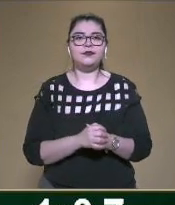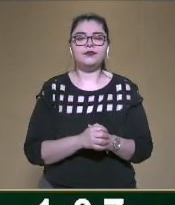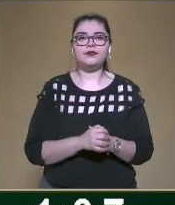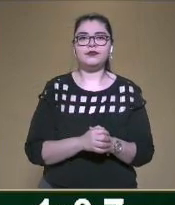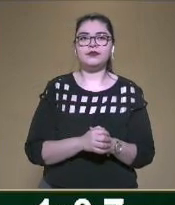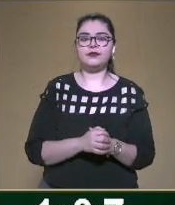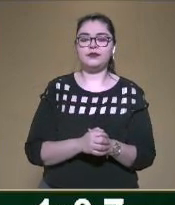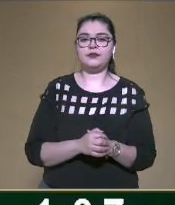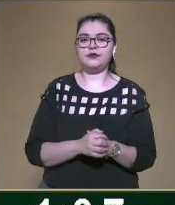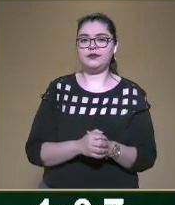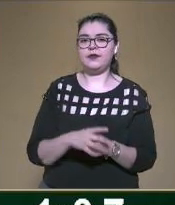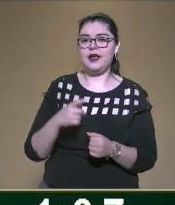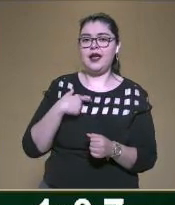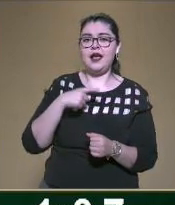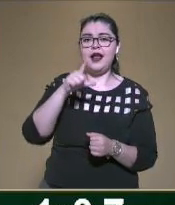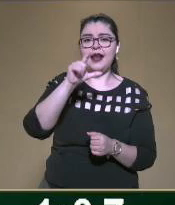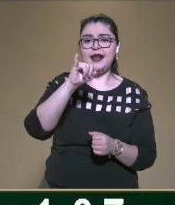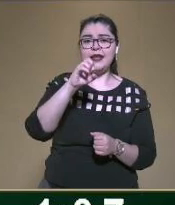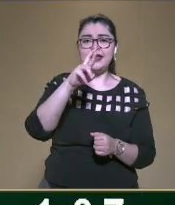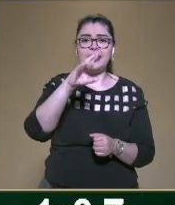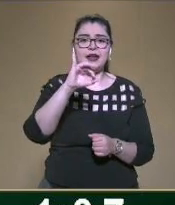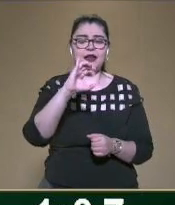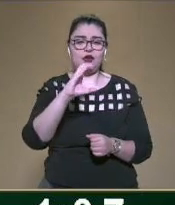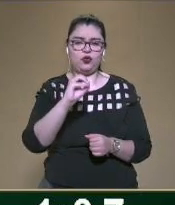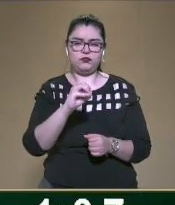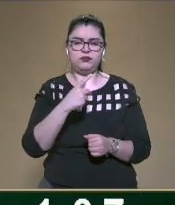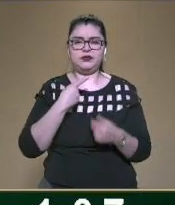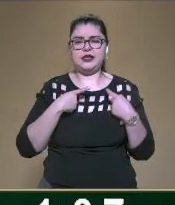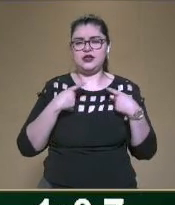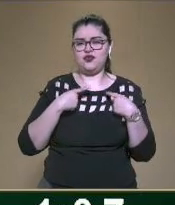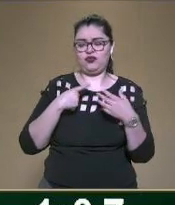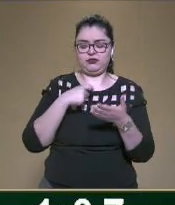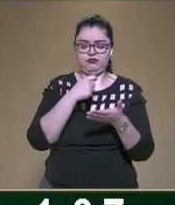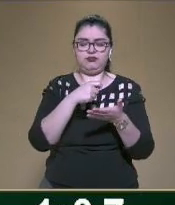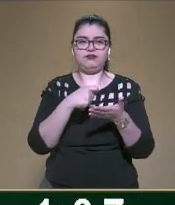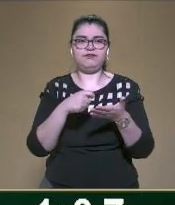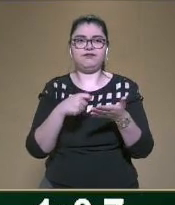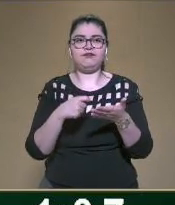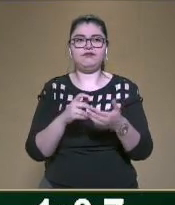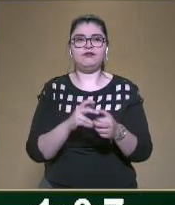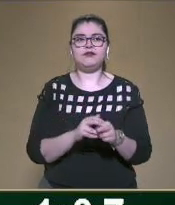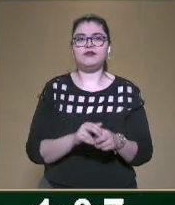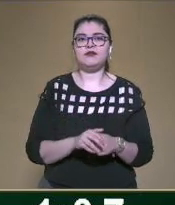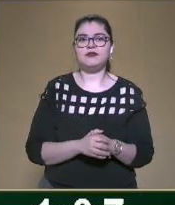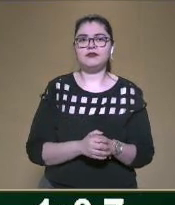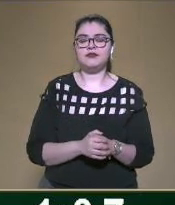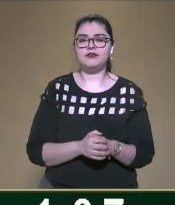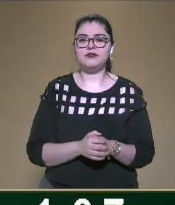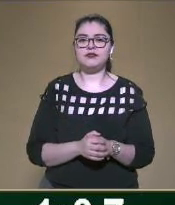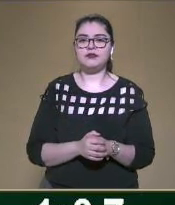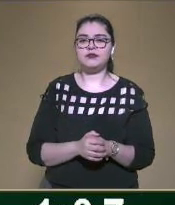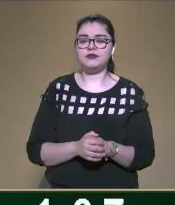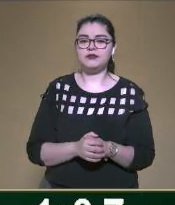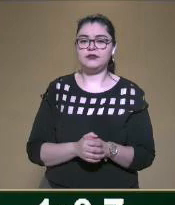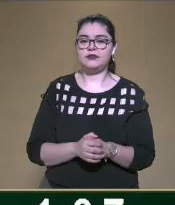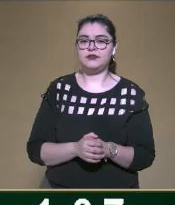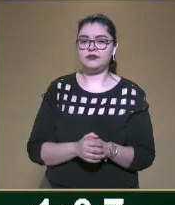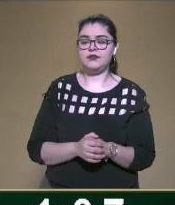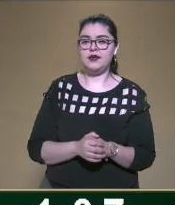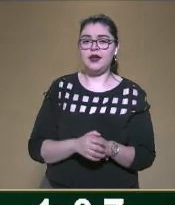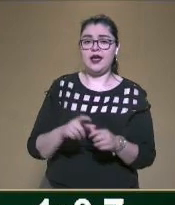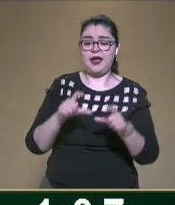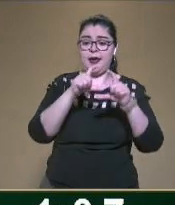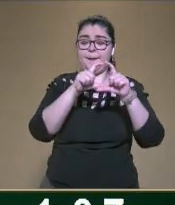Poeta o poeta. Muy bien. Así es, ¿verdad? Así es. Poetisa también se le puede llamar. Cada línea se llama verso y el conjunto de versos se le